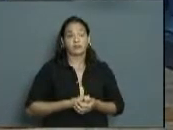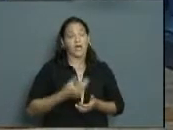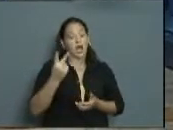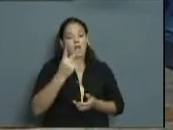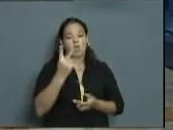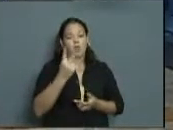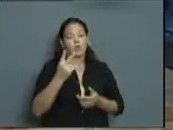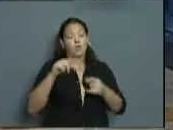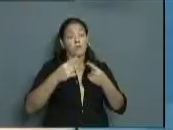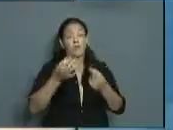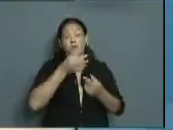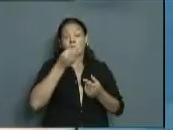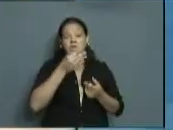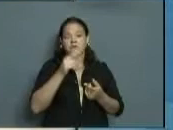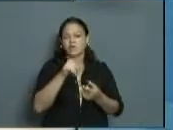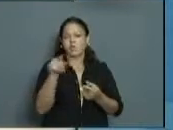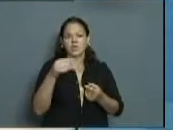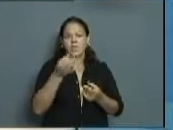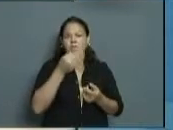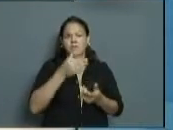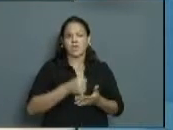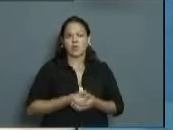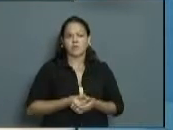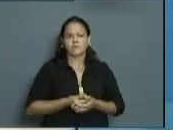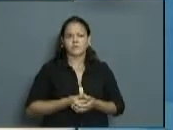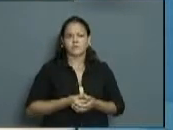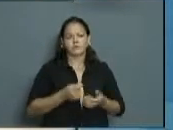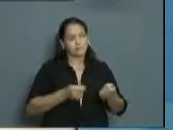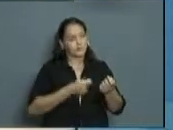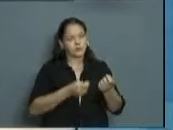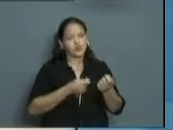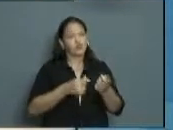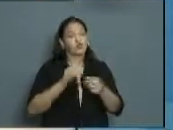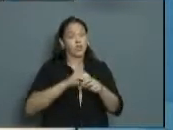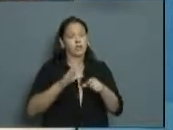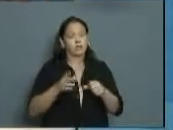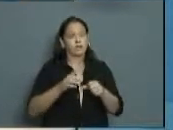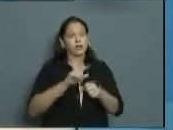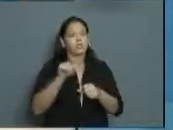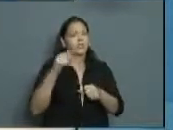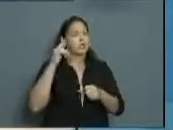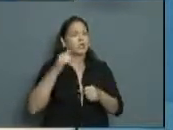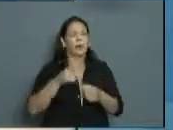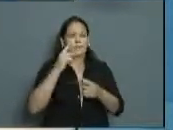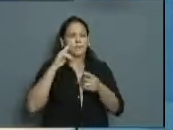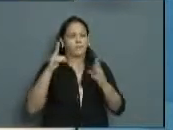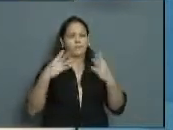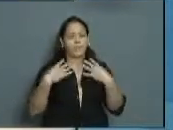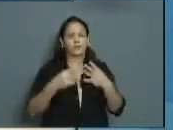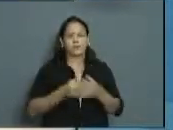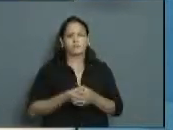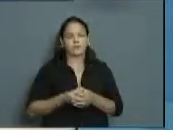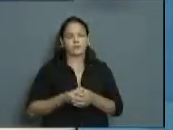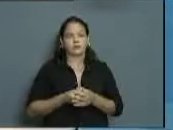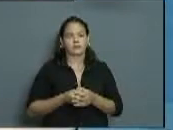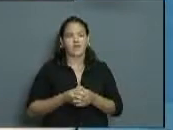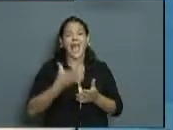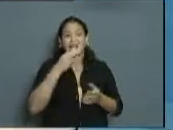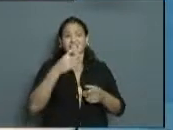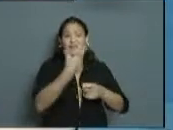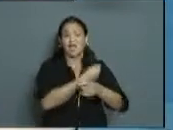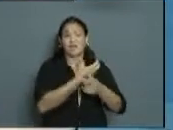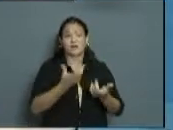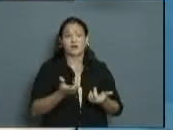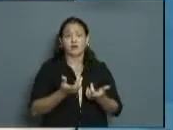por la explicación minuciosa que han dado acerca del enfrentamiento a la COVID-19. Usted lo ha escuchado, despejamos muchas inquietudes. Hay que